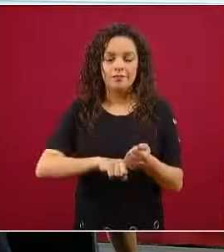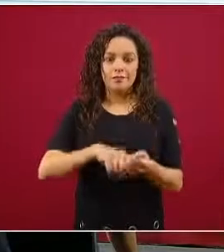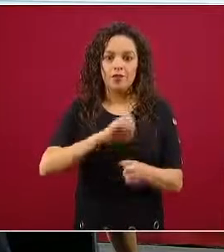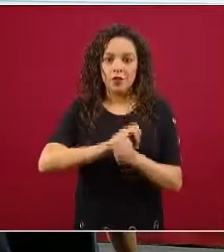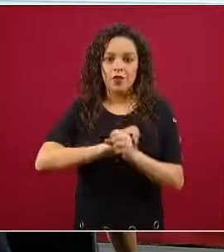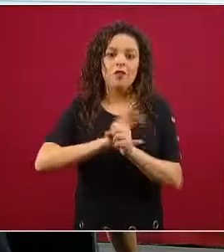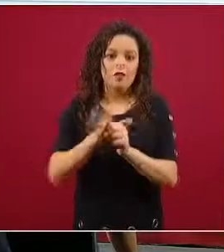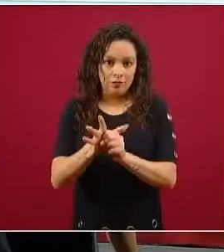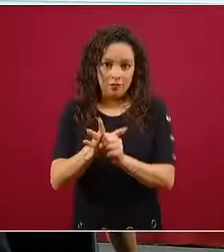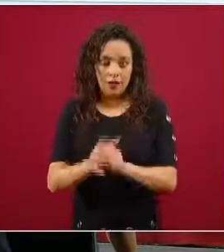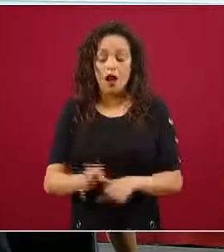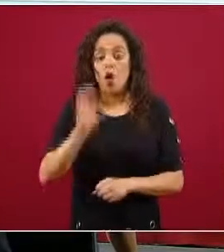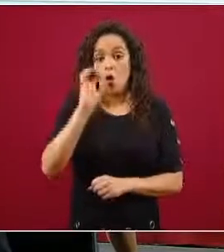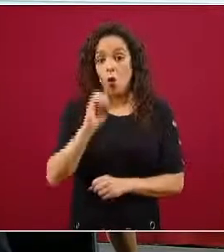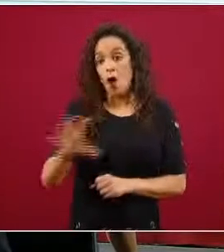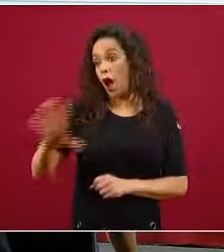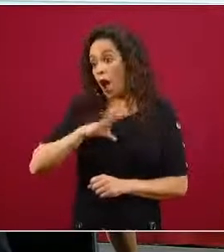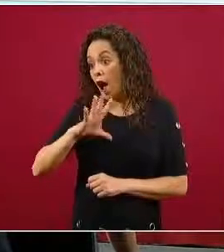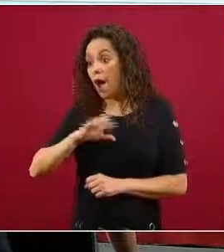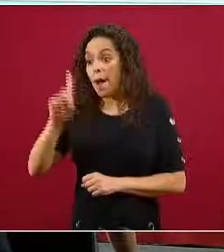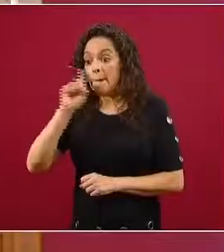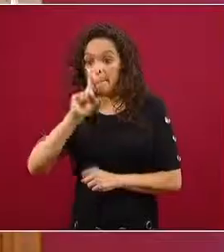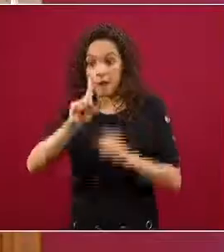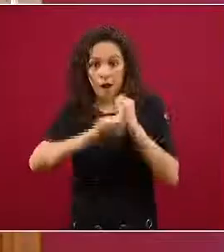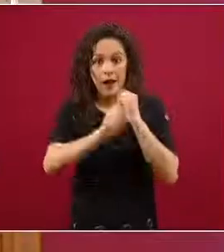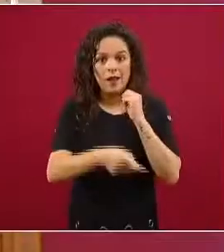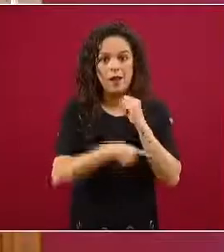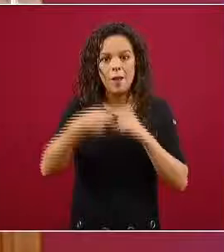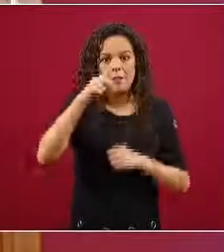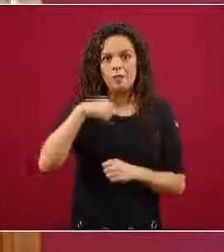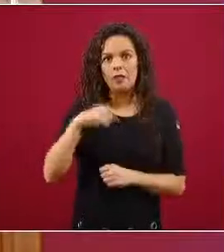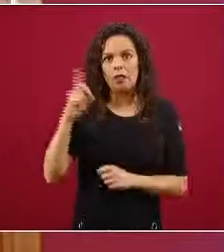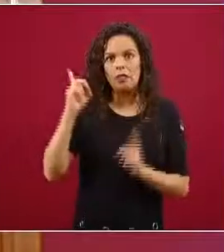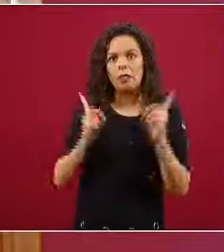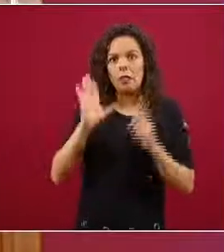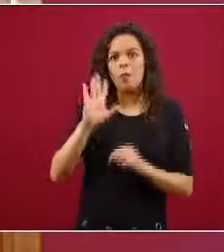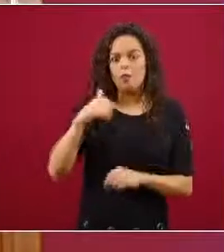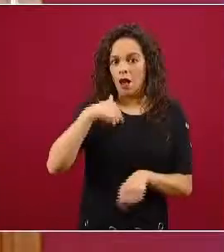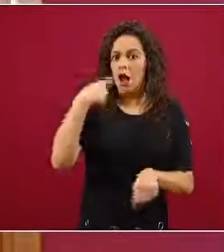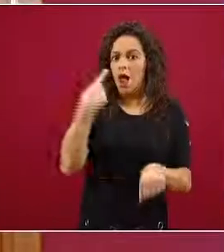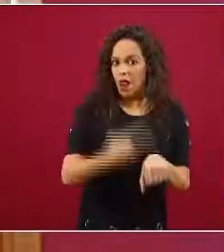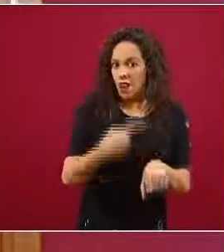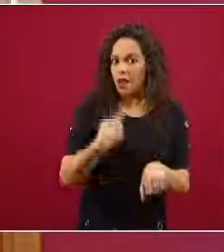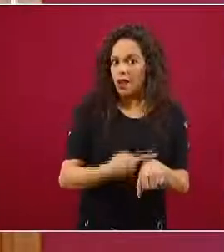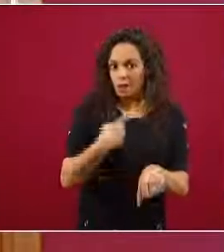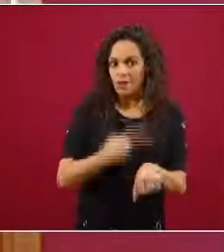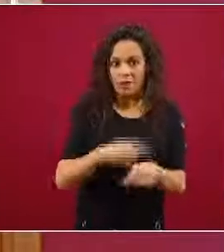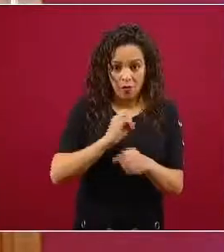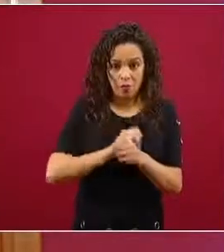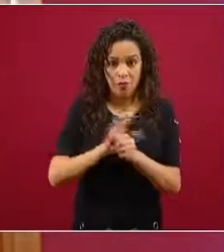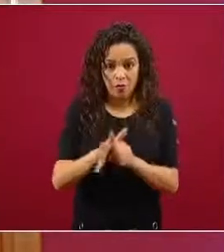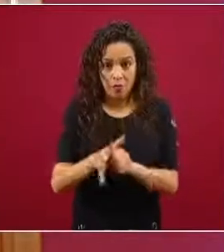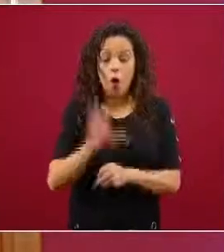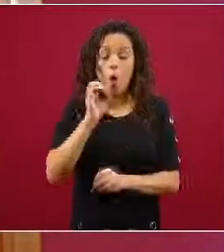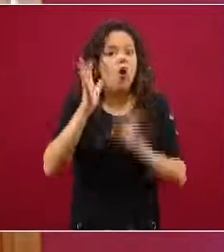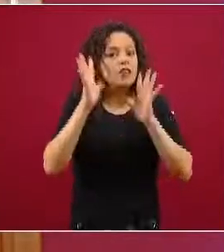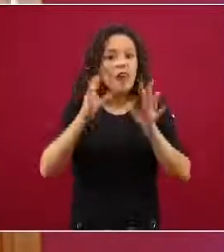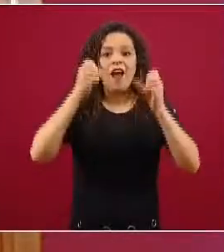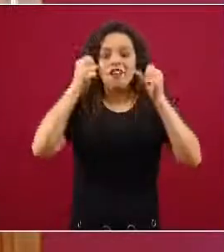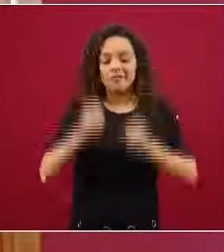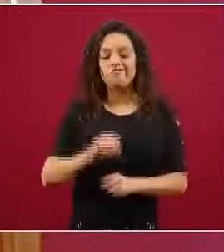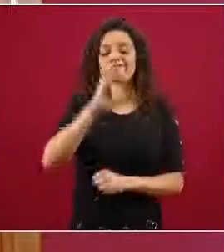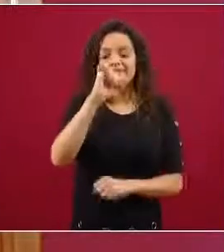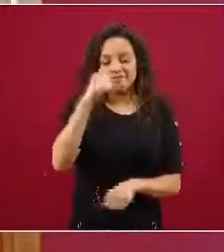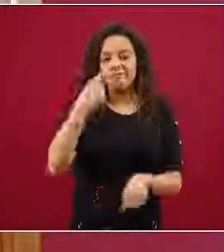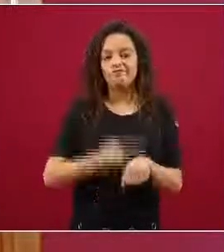mujeres que están embarazadas y tienen sospecha de la enfermedad o la tienen confirmada, y algunas de ellas